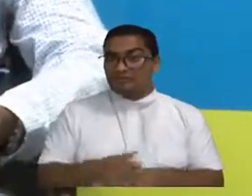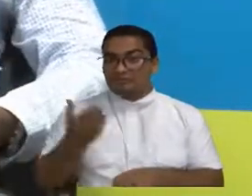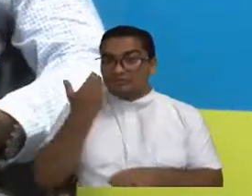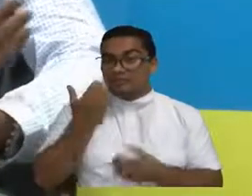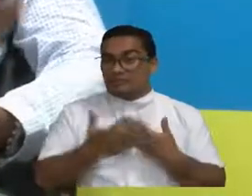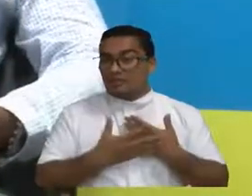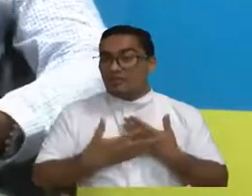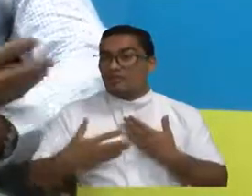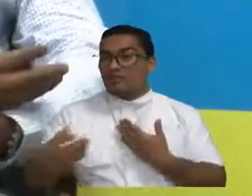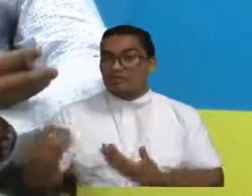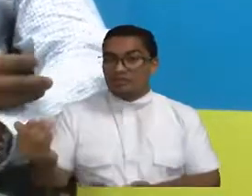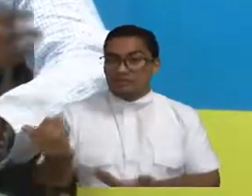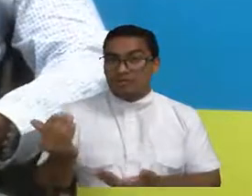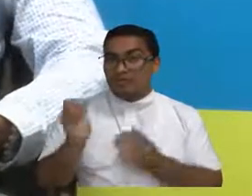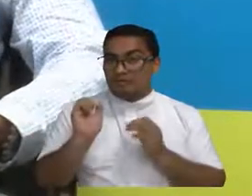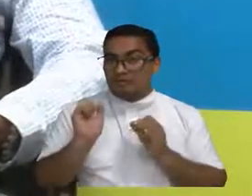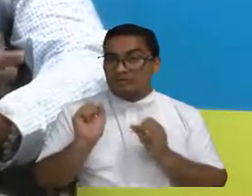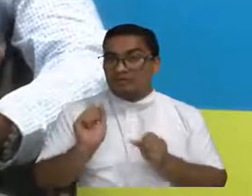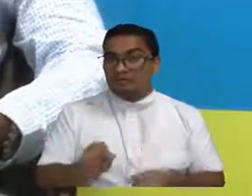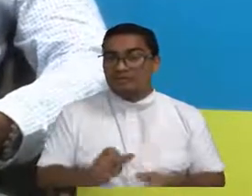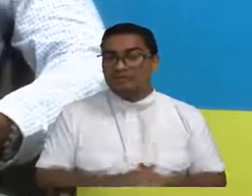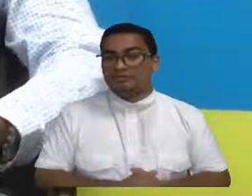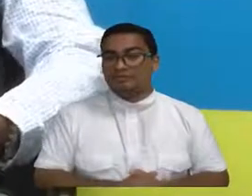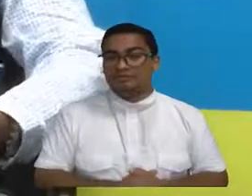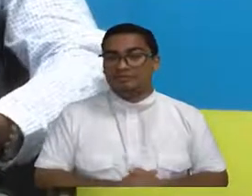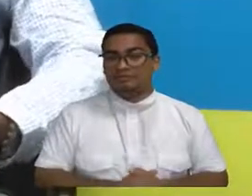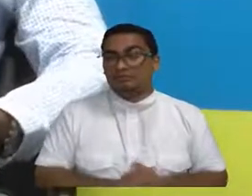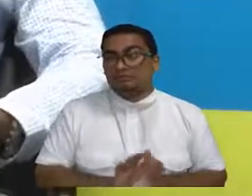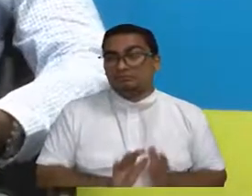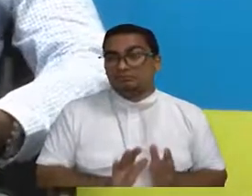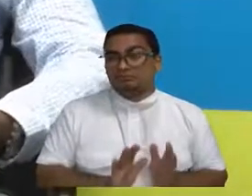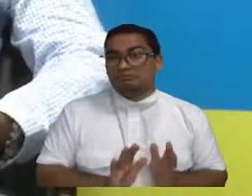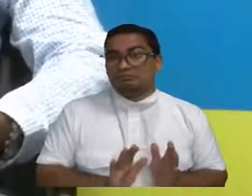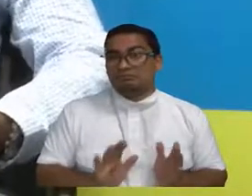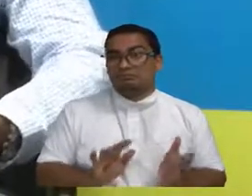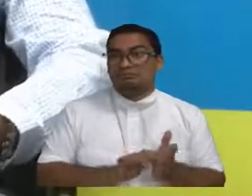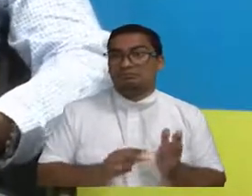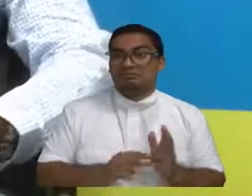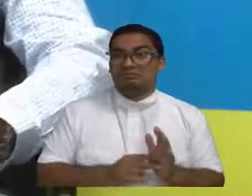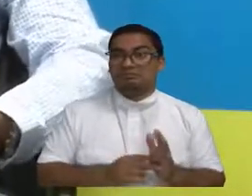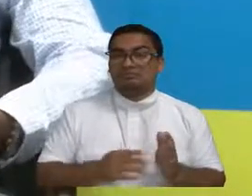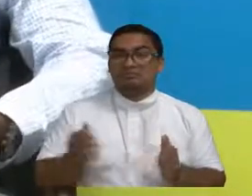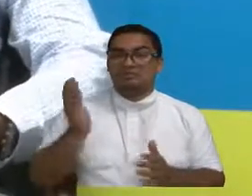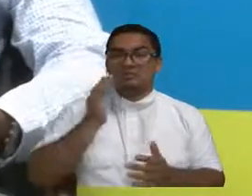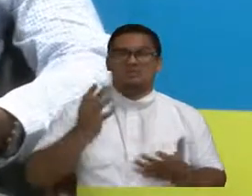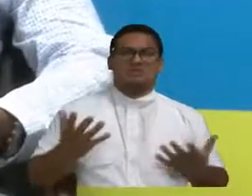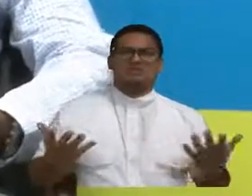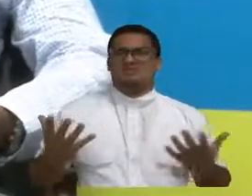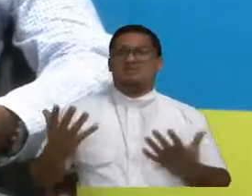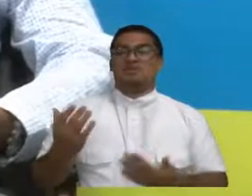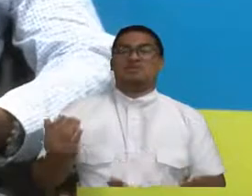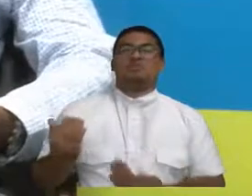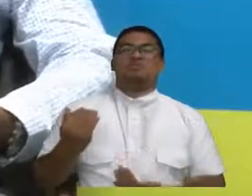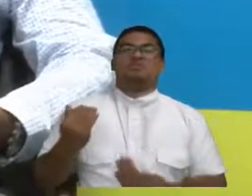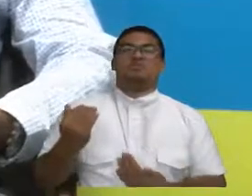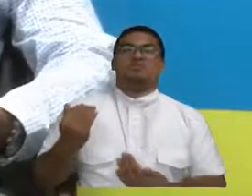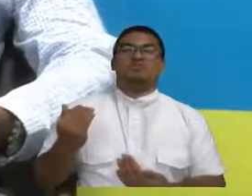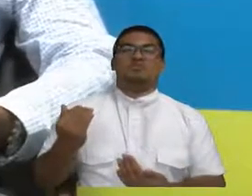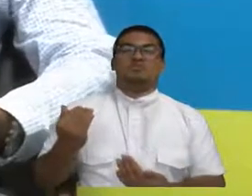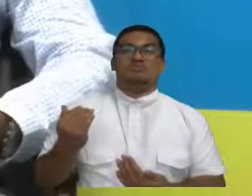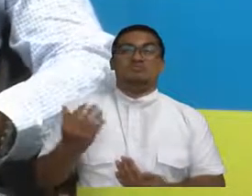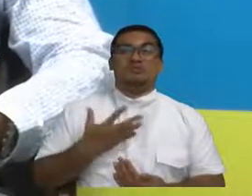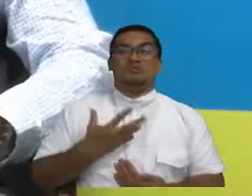enfermedad, alguna cosa que pueda transmitirle al niño? Porque al final está recibiendo toda esa energía que pueda tener